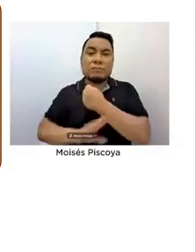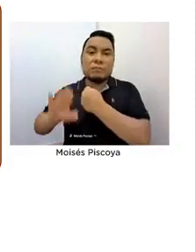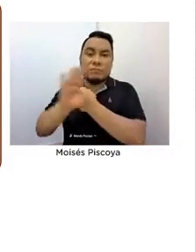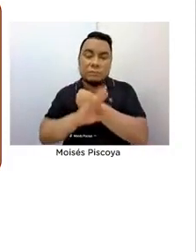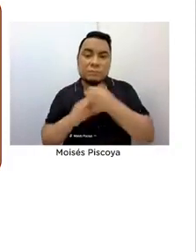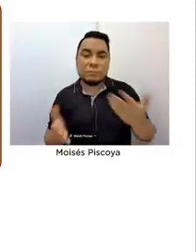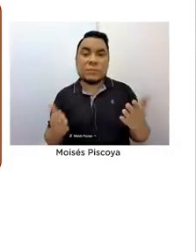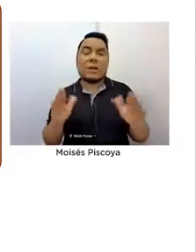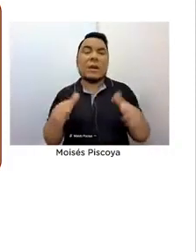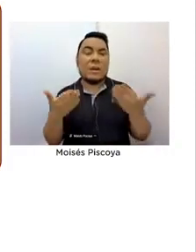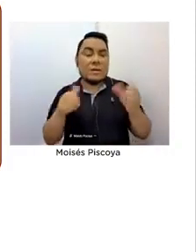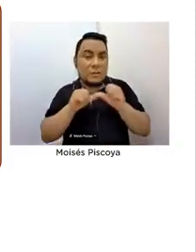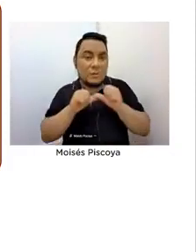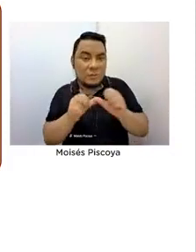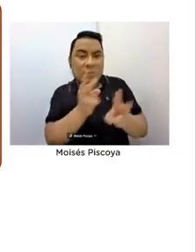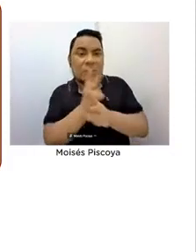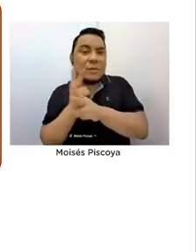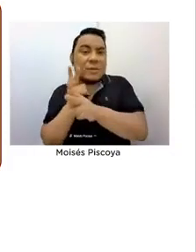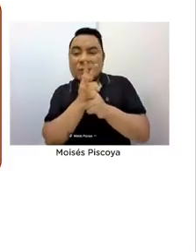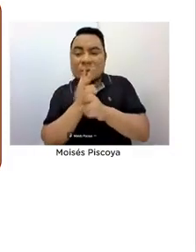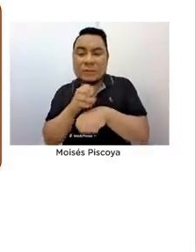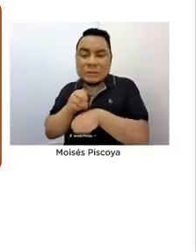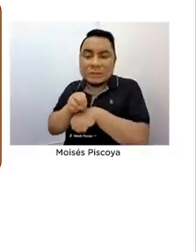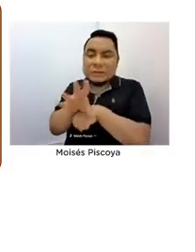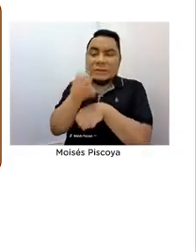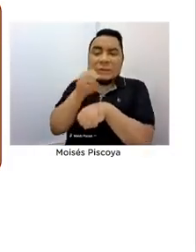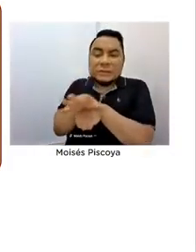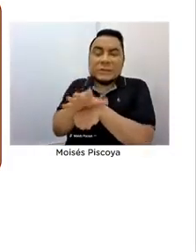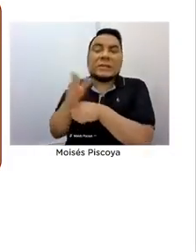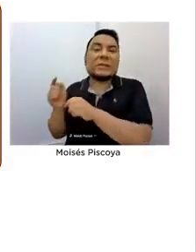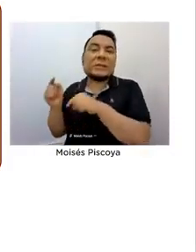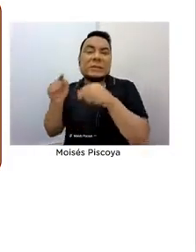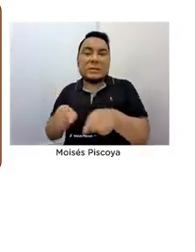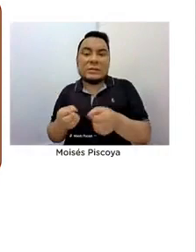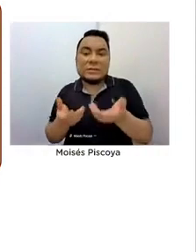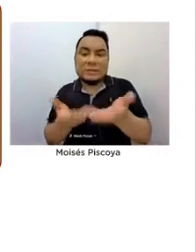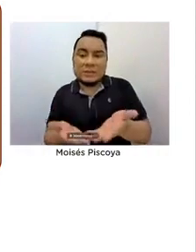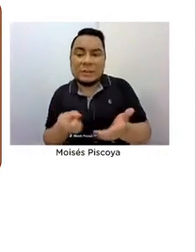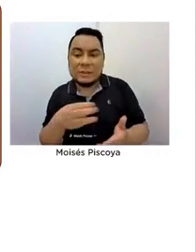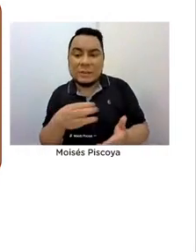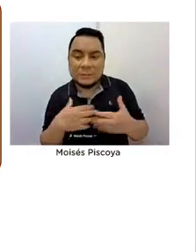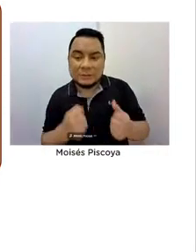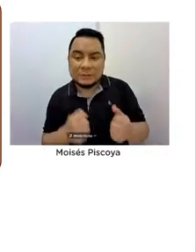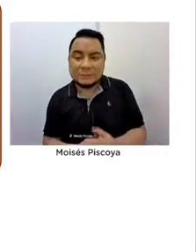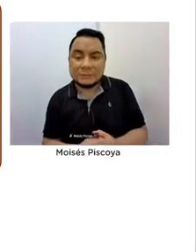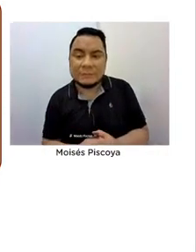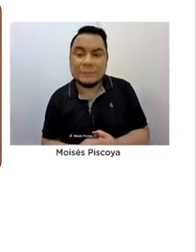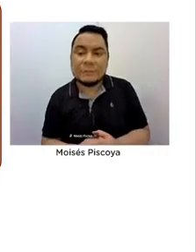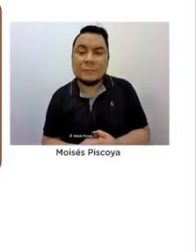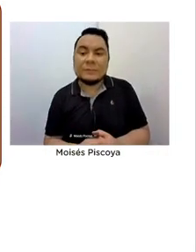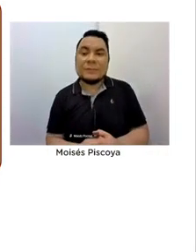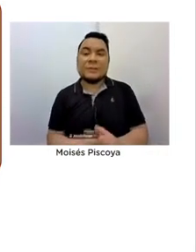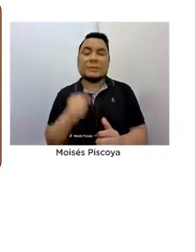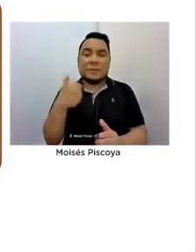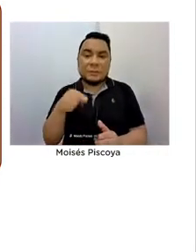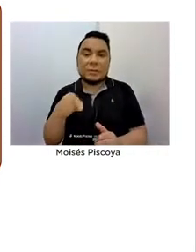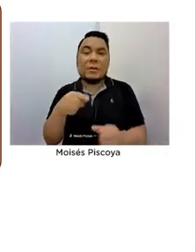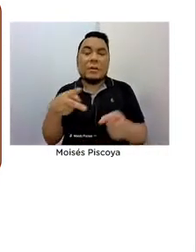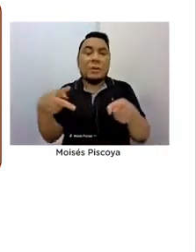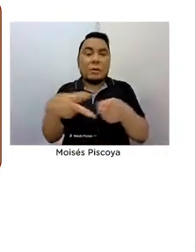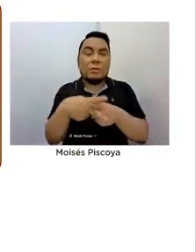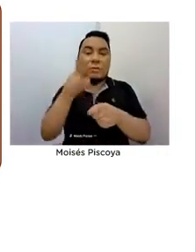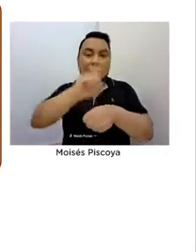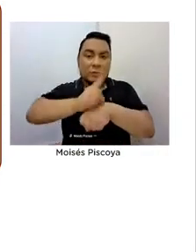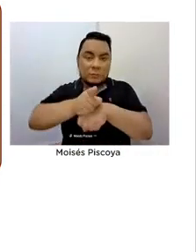hay que continuar con las medidas y las recomendaciones que viene dándose desde el MINSA. Vamos a hacer un corte de 1 minuto,